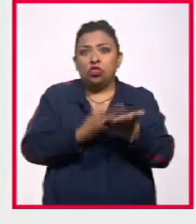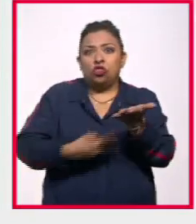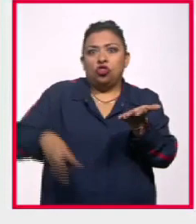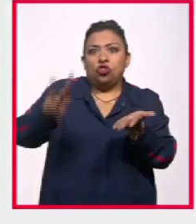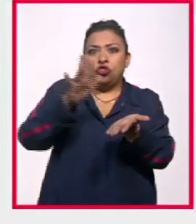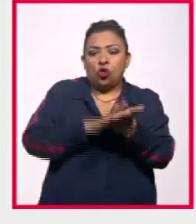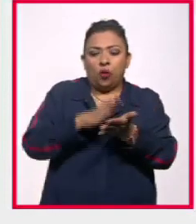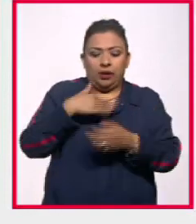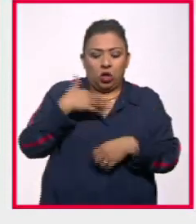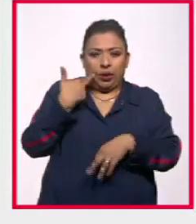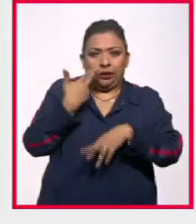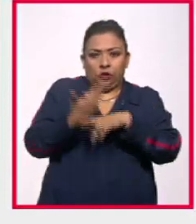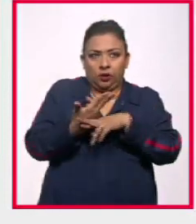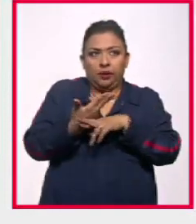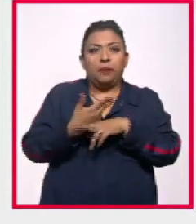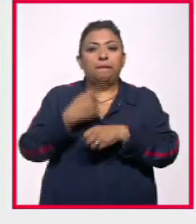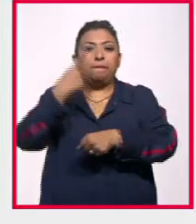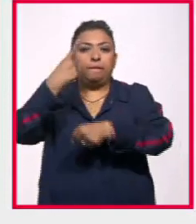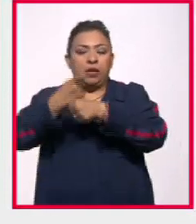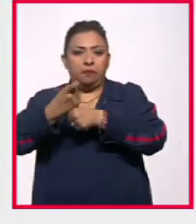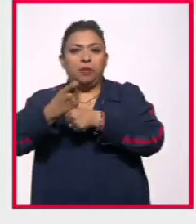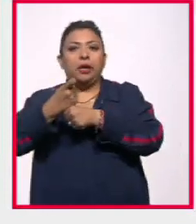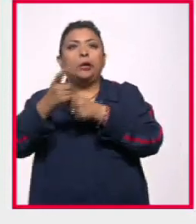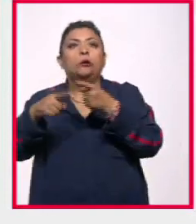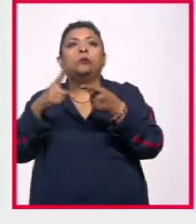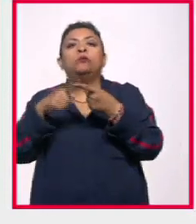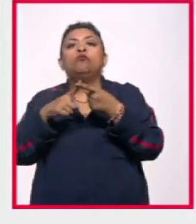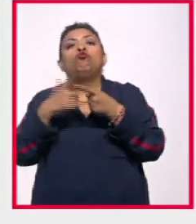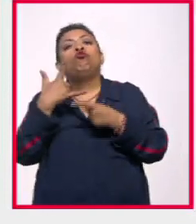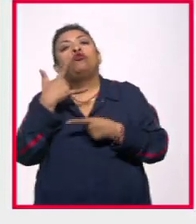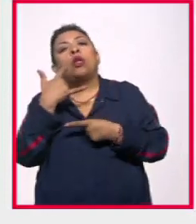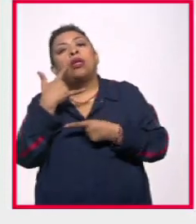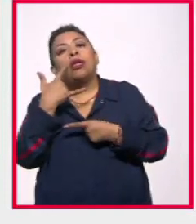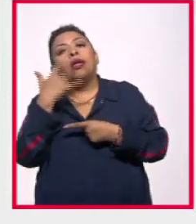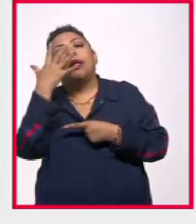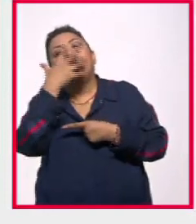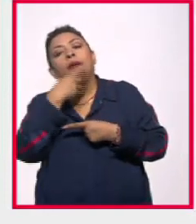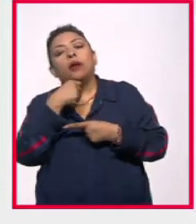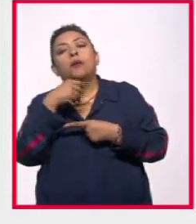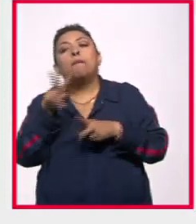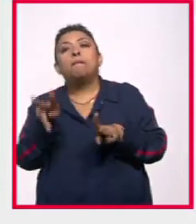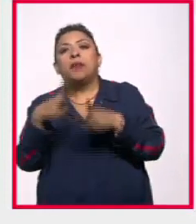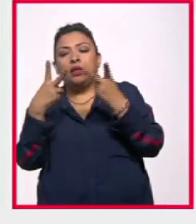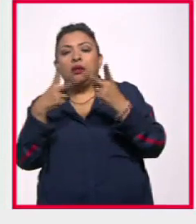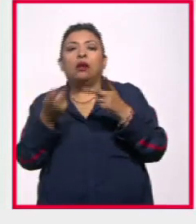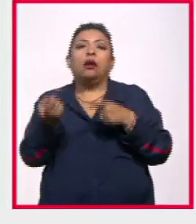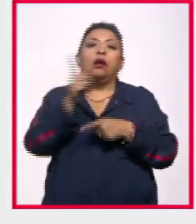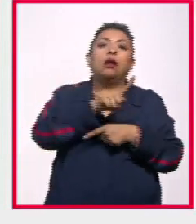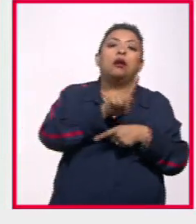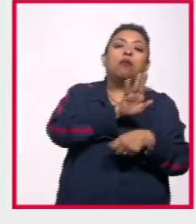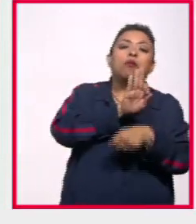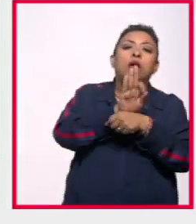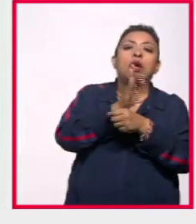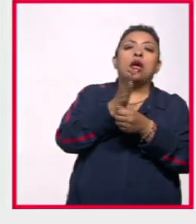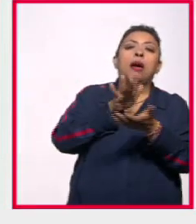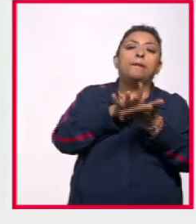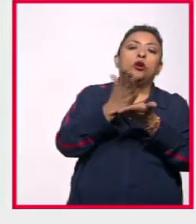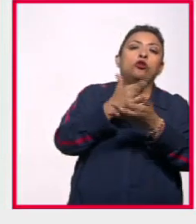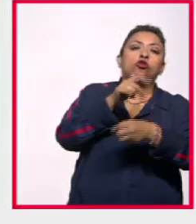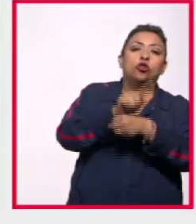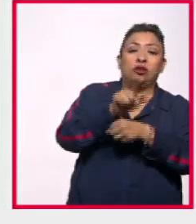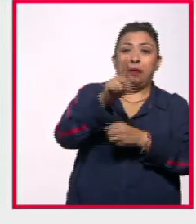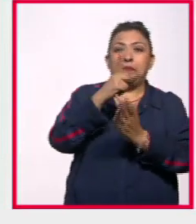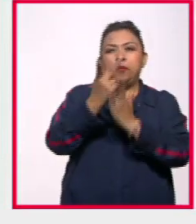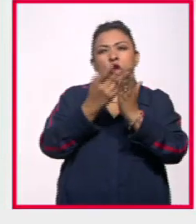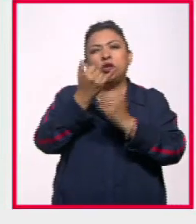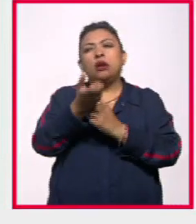Es decir, cumples primero con la parte de entretener y de vender un producto, pero también con esta parte social. Este proyecto,